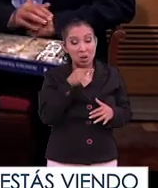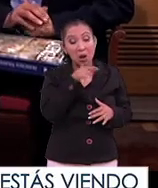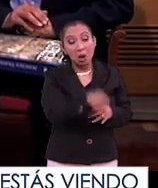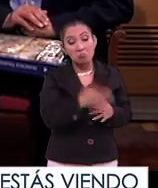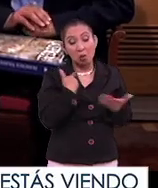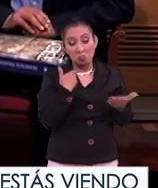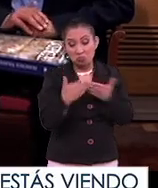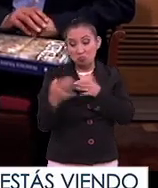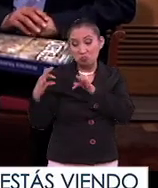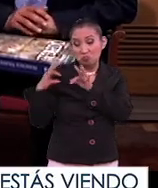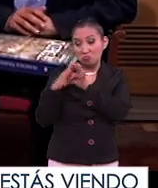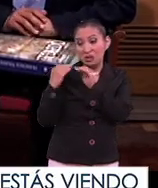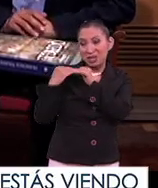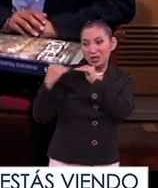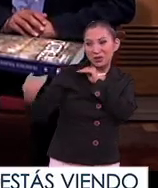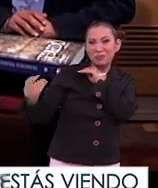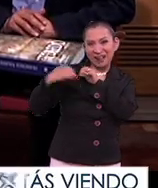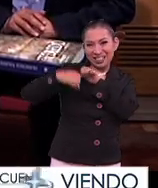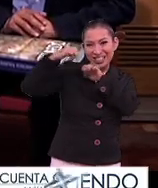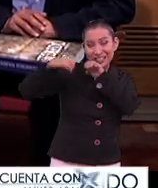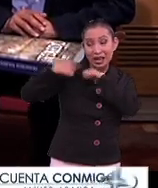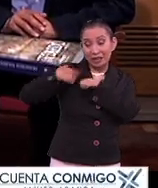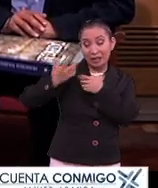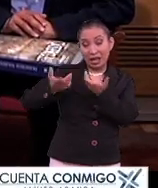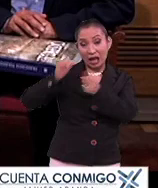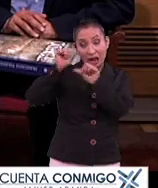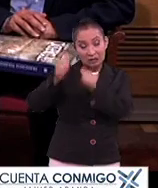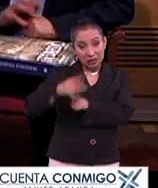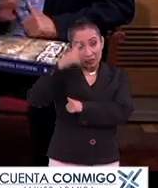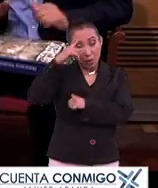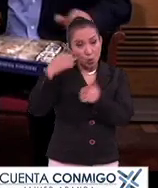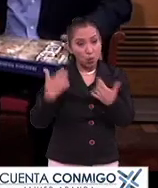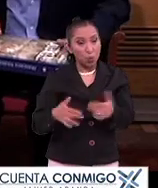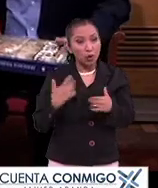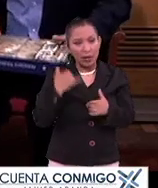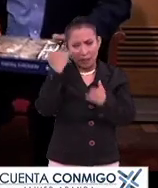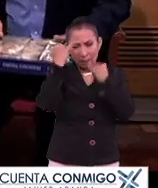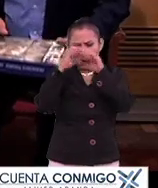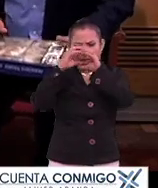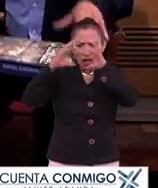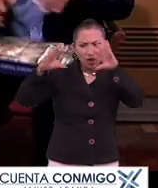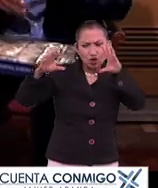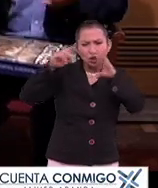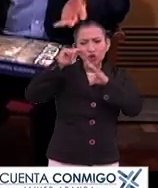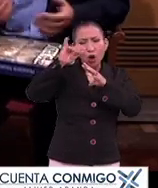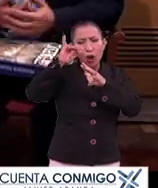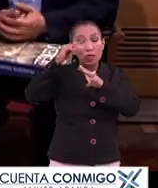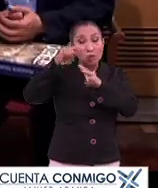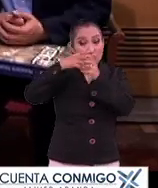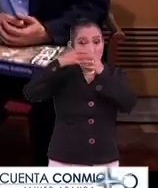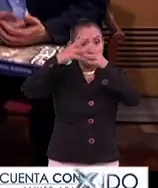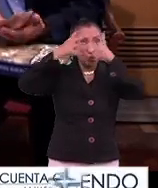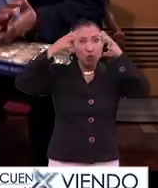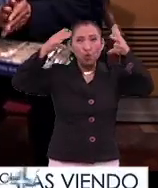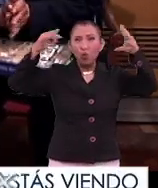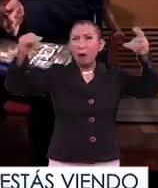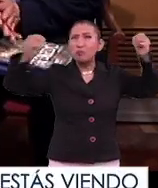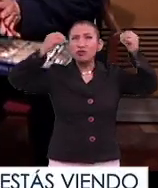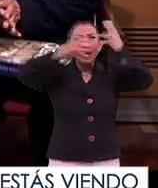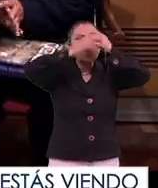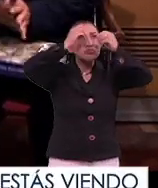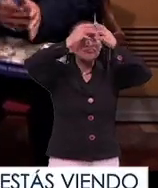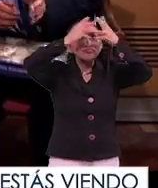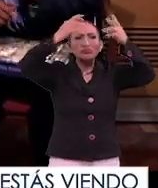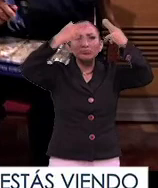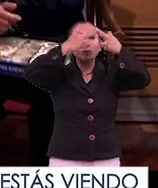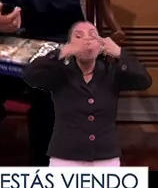ser contemporáneos de uno de los grandes artistas que ha tenido México. Efectivamente, sí. La imaginación de Toledo es muy amplia, es muy